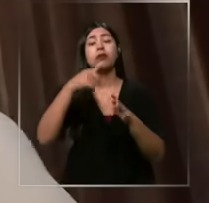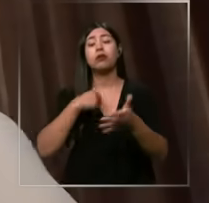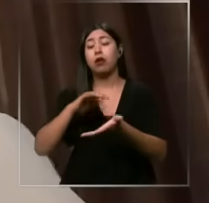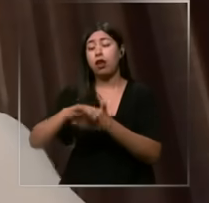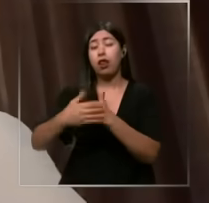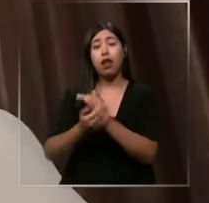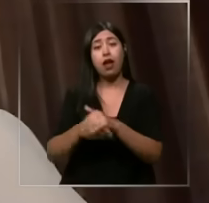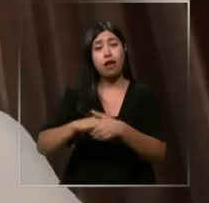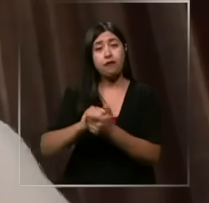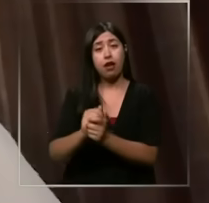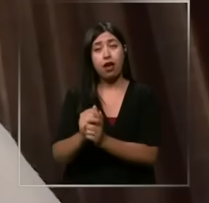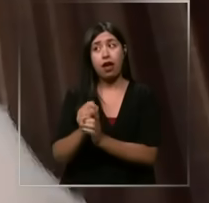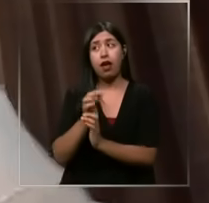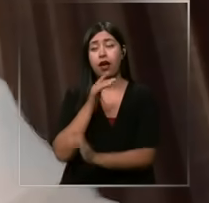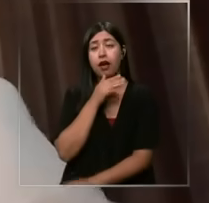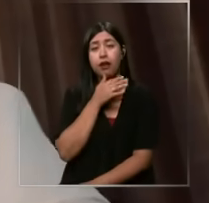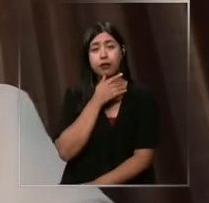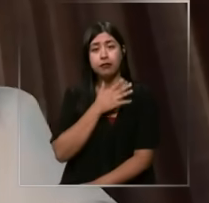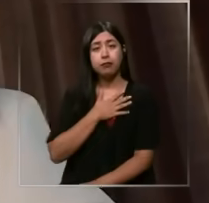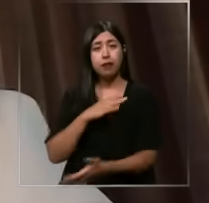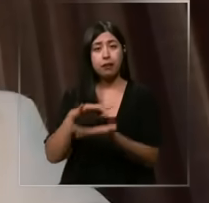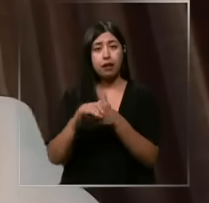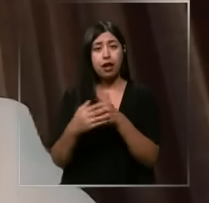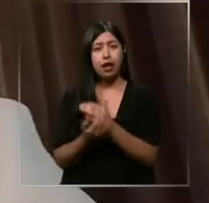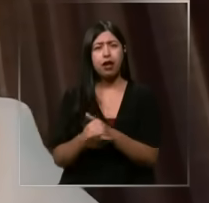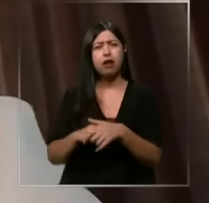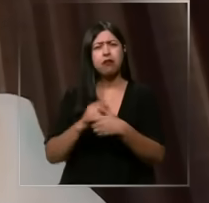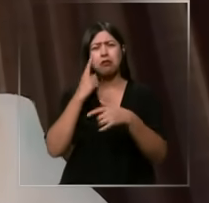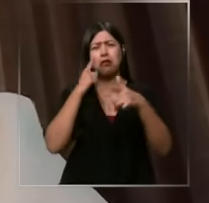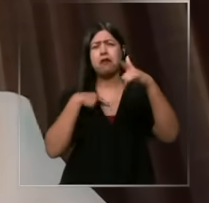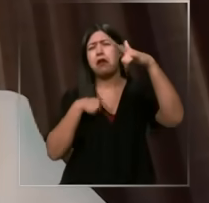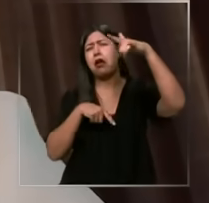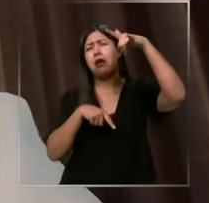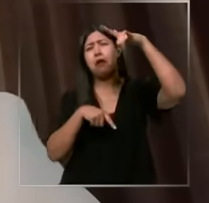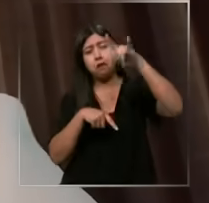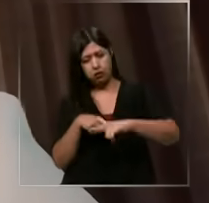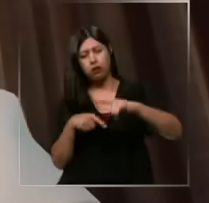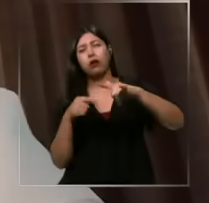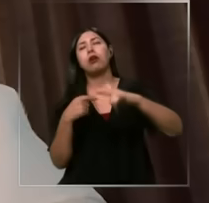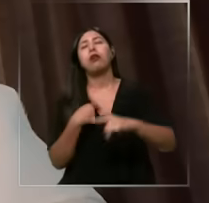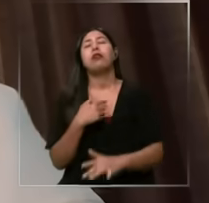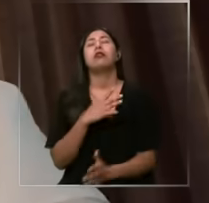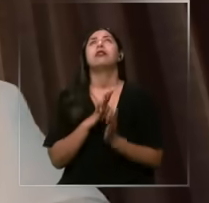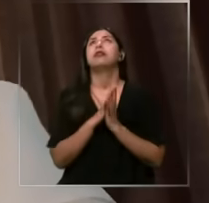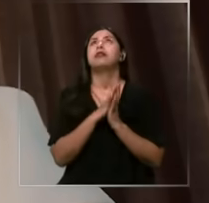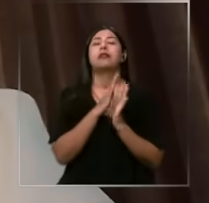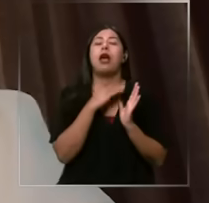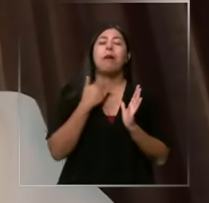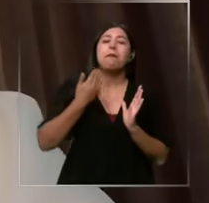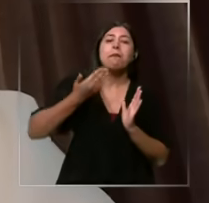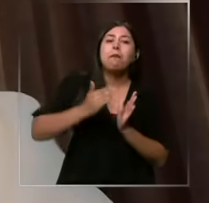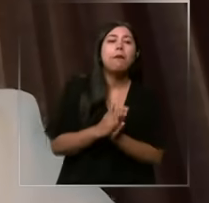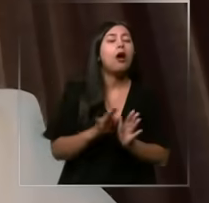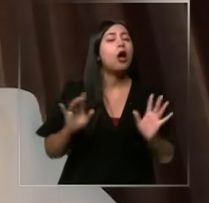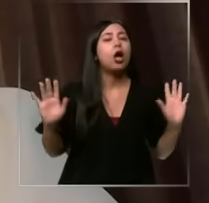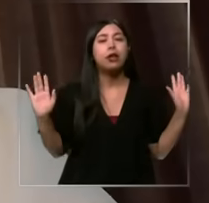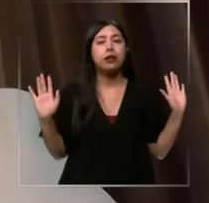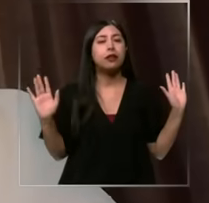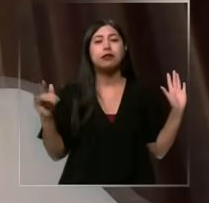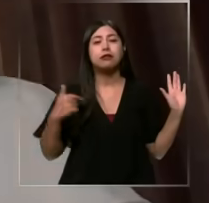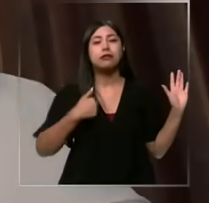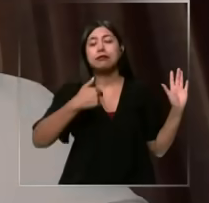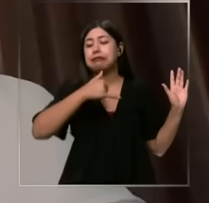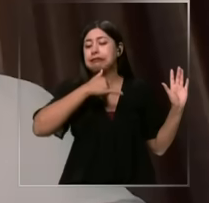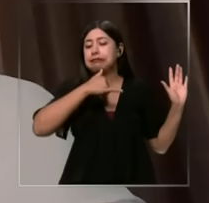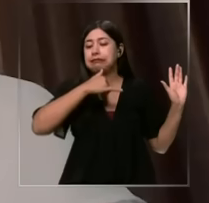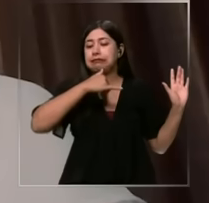¿cierto? Y pum, el avión bajó. Yo dije, hasta aquí nomás llegamos. Ya para mí no había nada más que